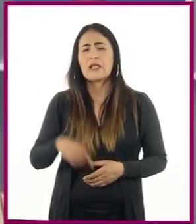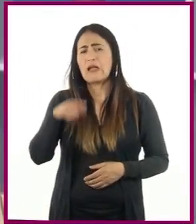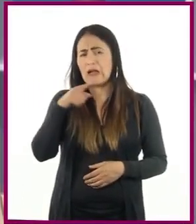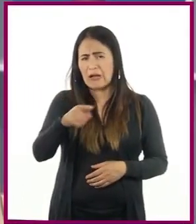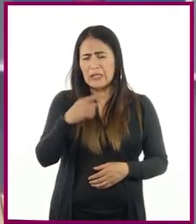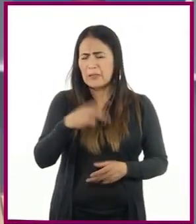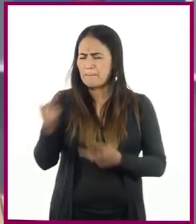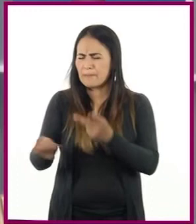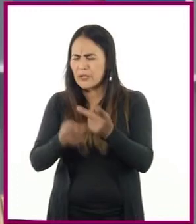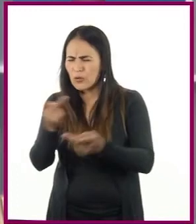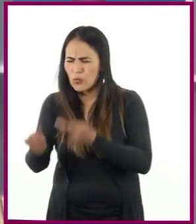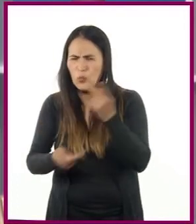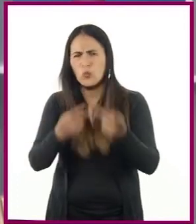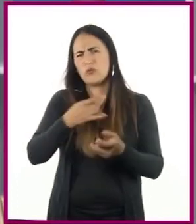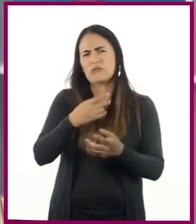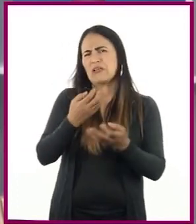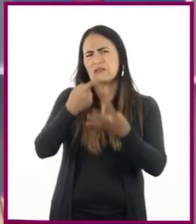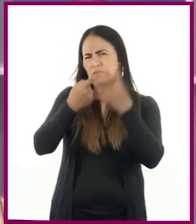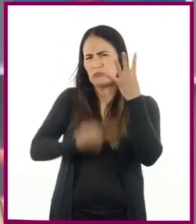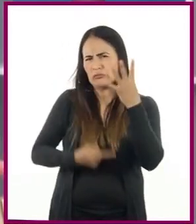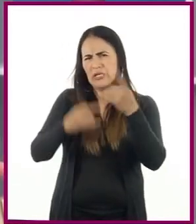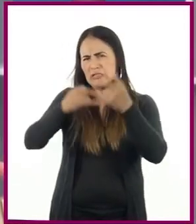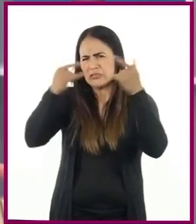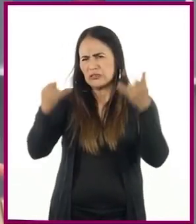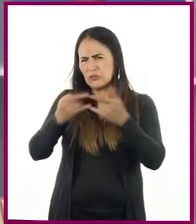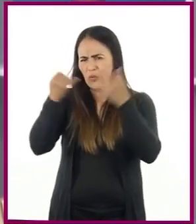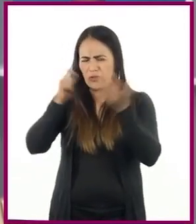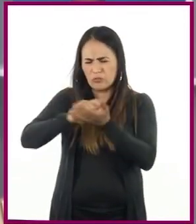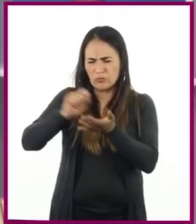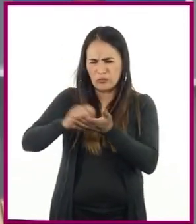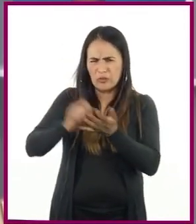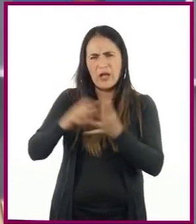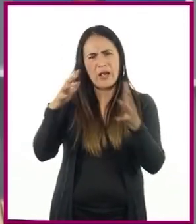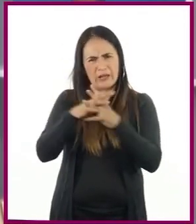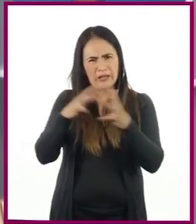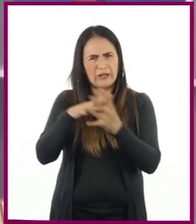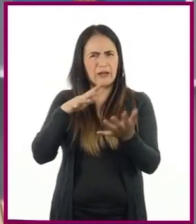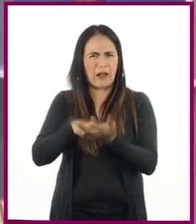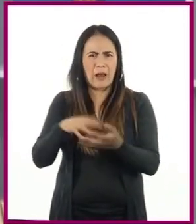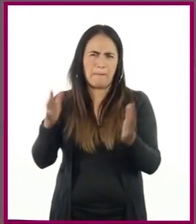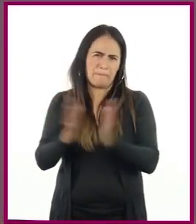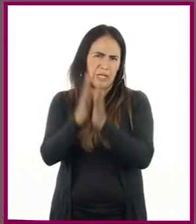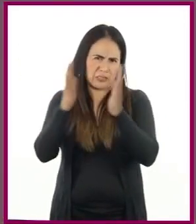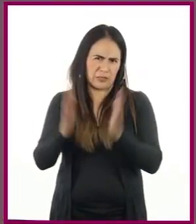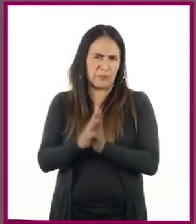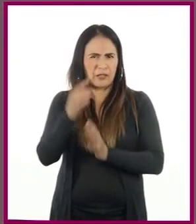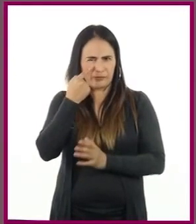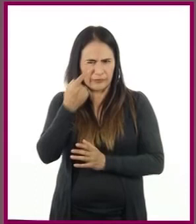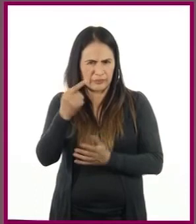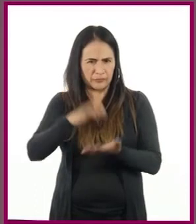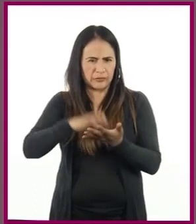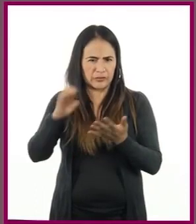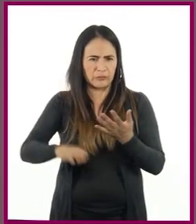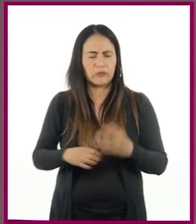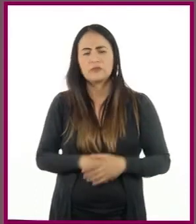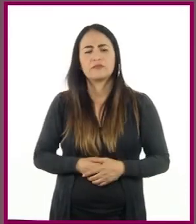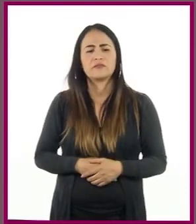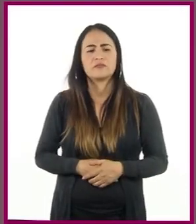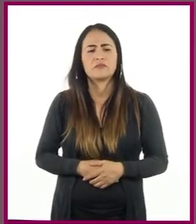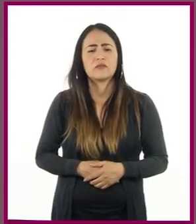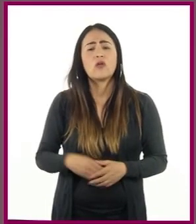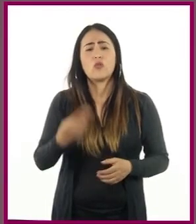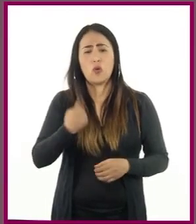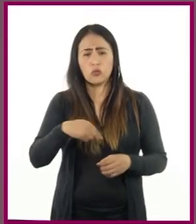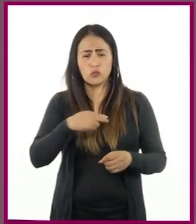que participaron en la Guerra de Vietnam. Antes de despedirnos, escuchemos algunos. Nunca